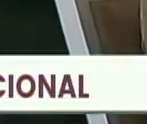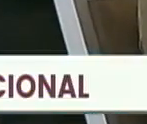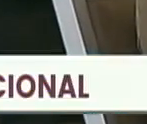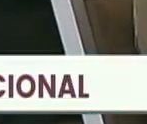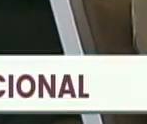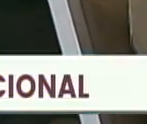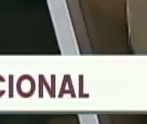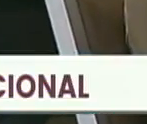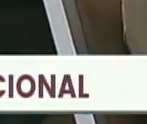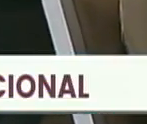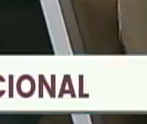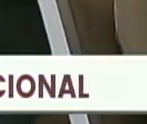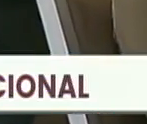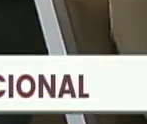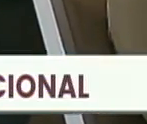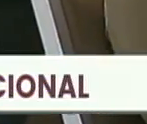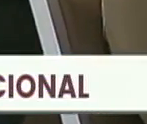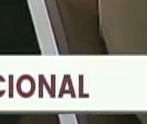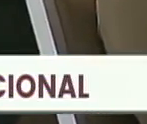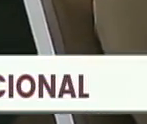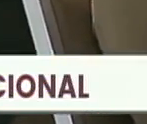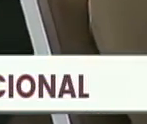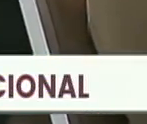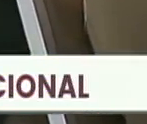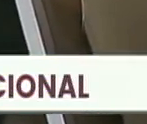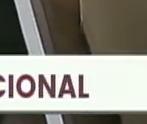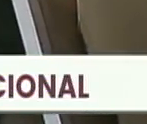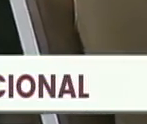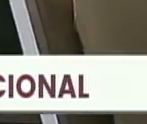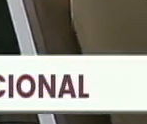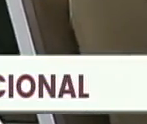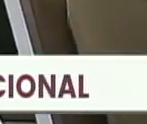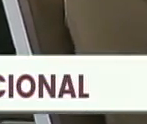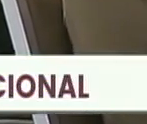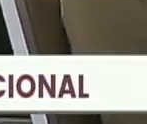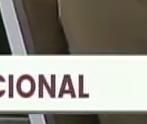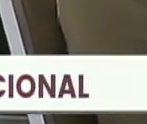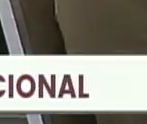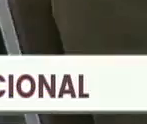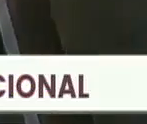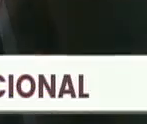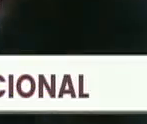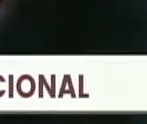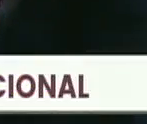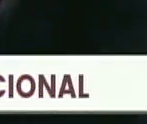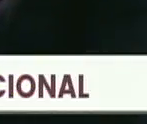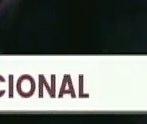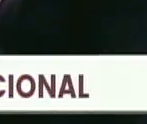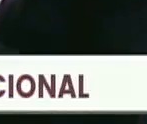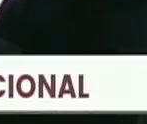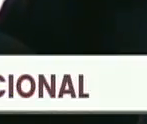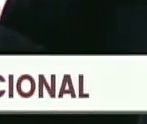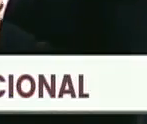ministro y a todos los periodistas y las periodistas de todos los